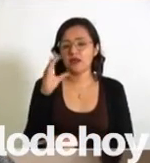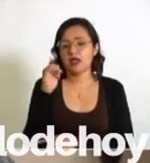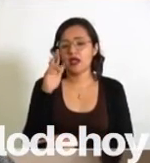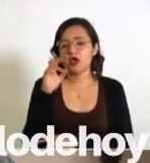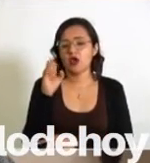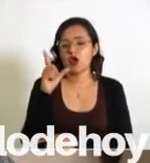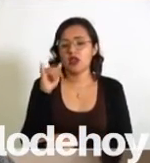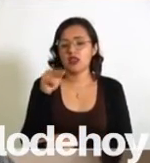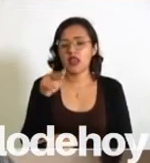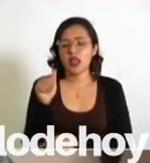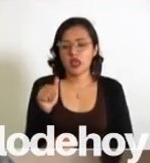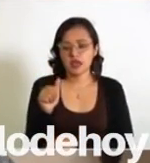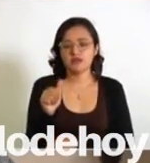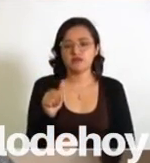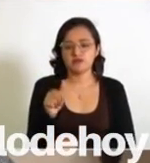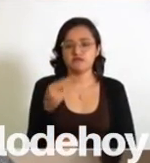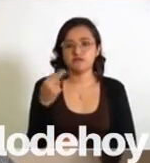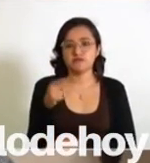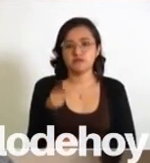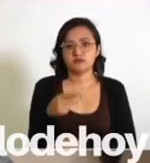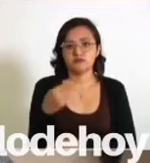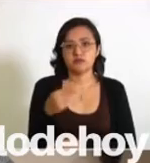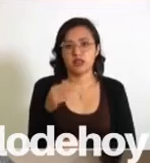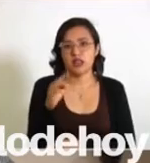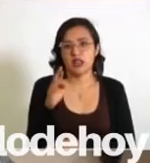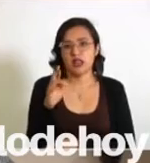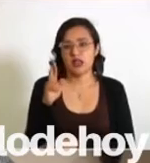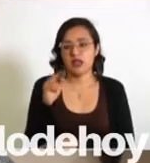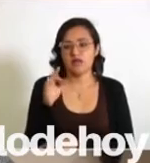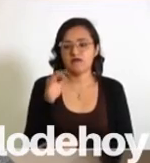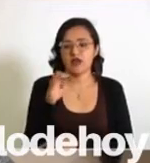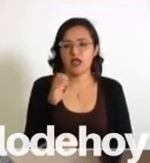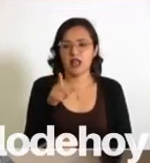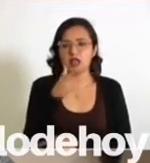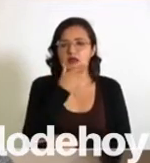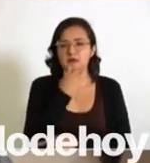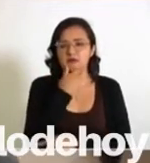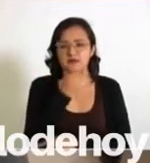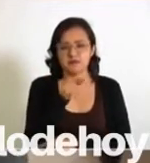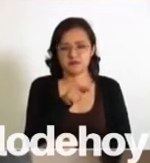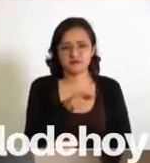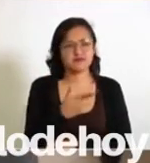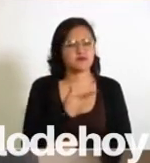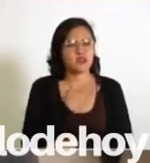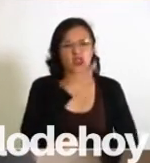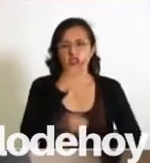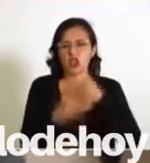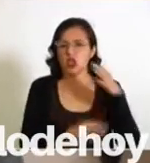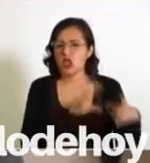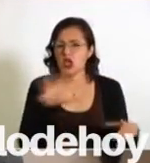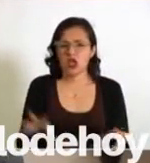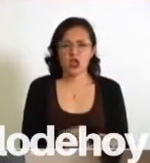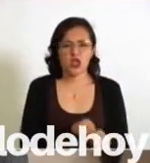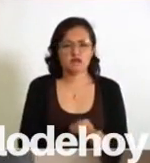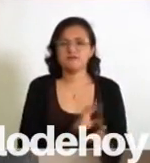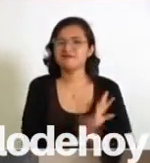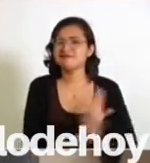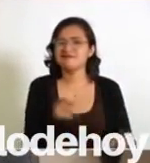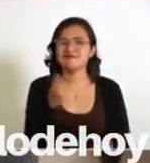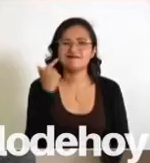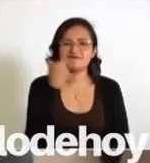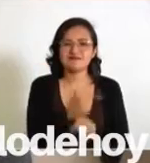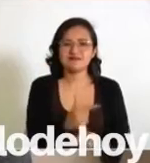se llama rafael edad y entonces este tenemos todo o sea ya era una actividad